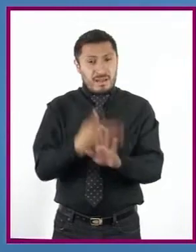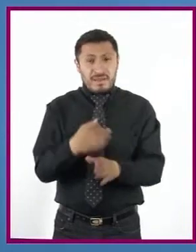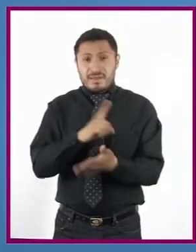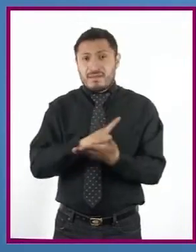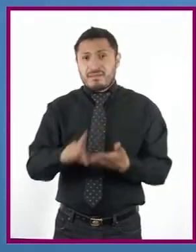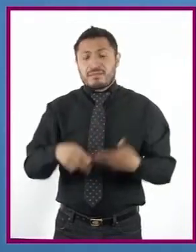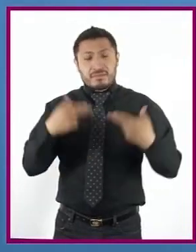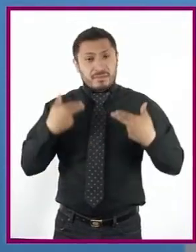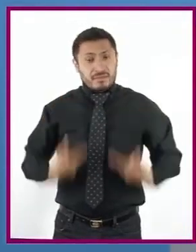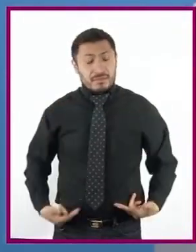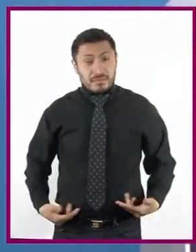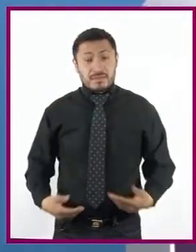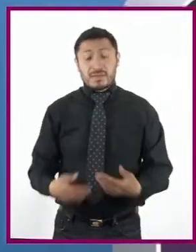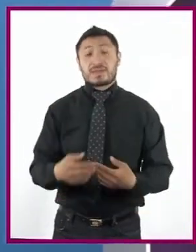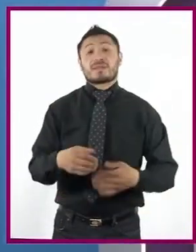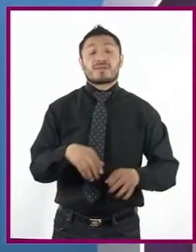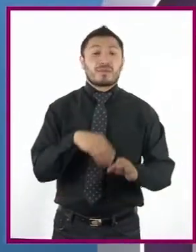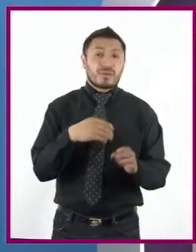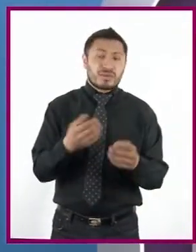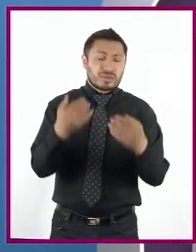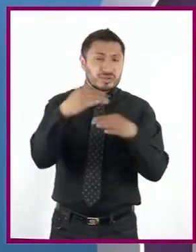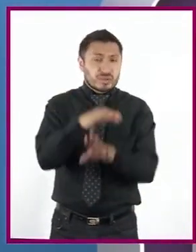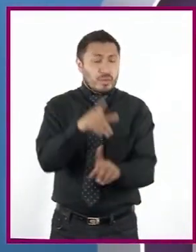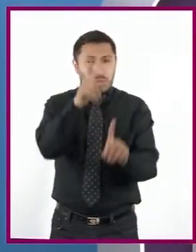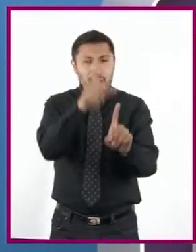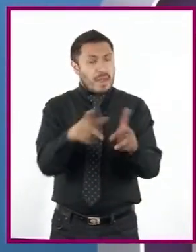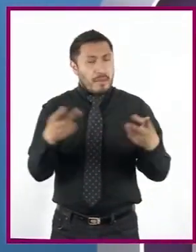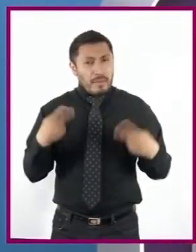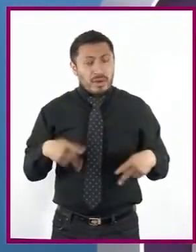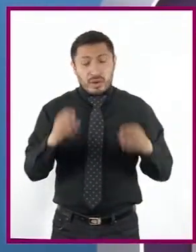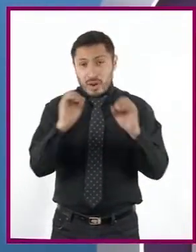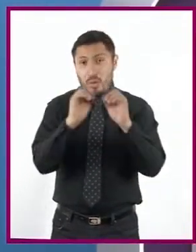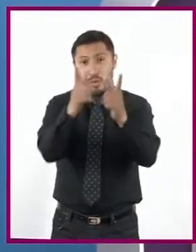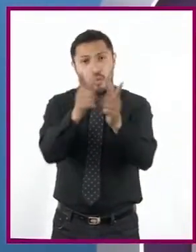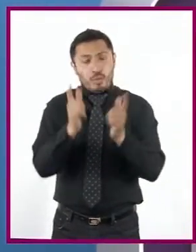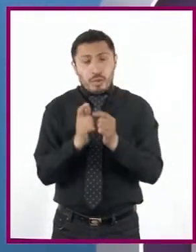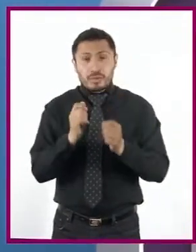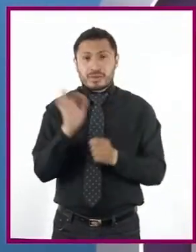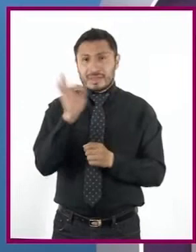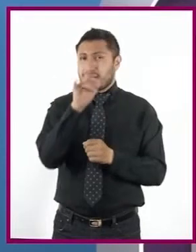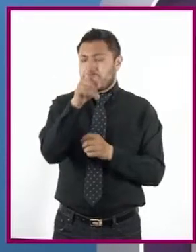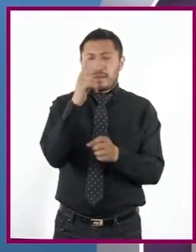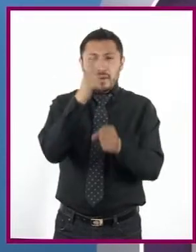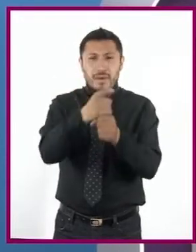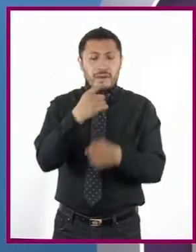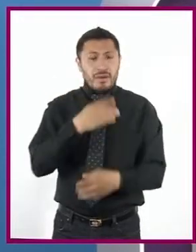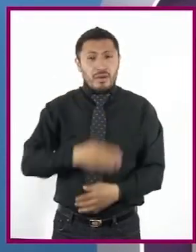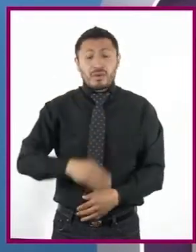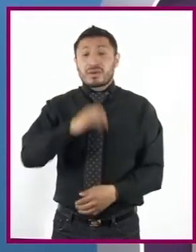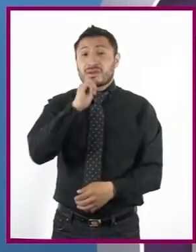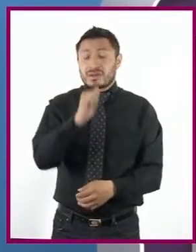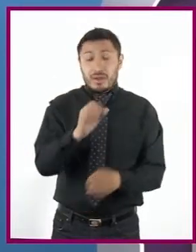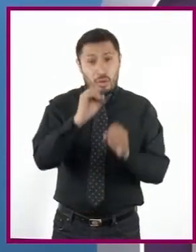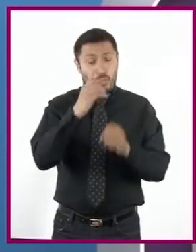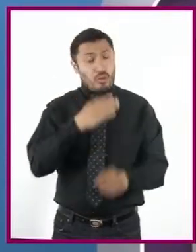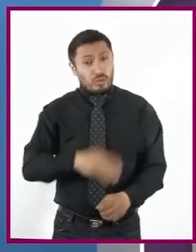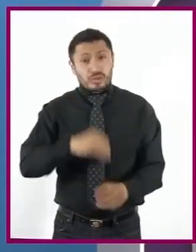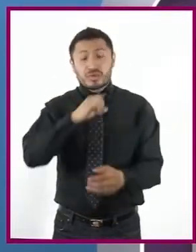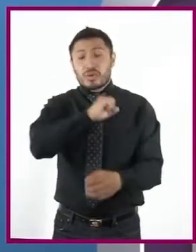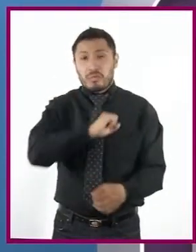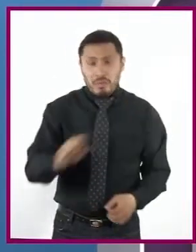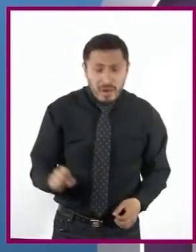humanos de una persona o colectividad. Si llegamos a identificar una injusticia, ¿qué corresponde